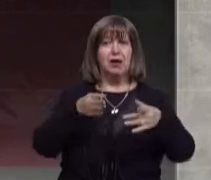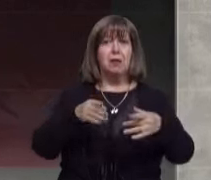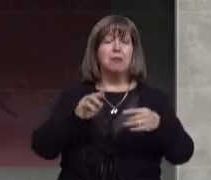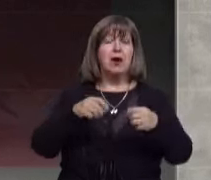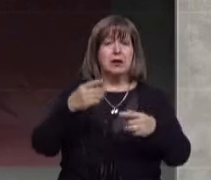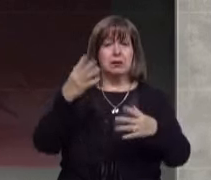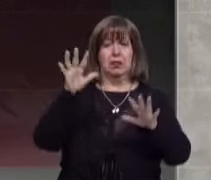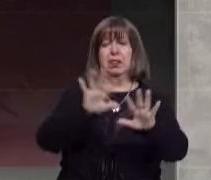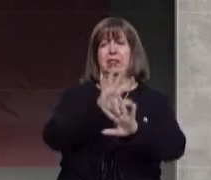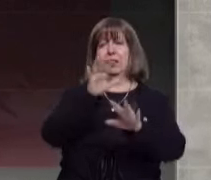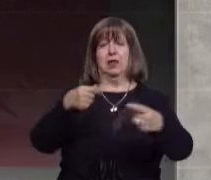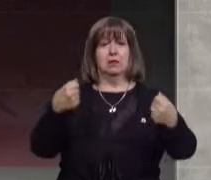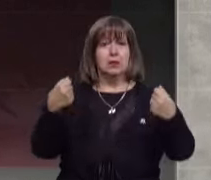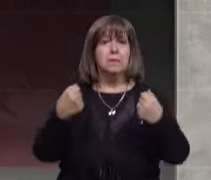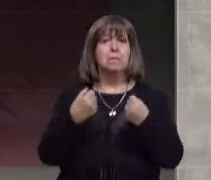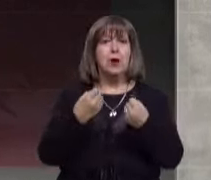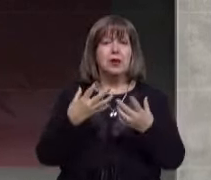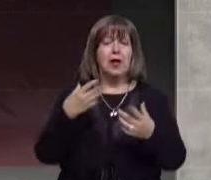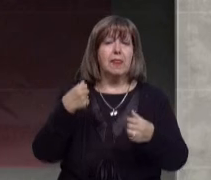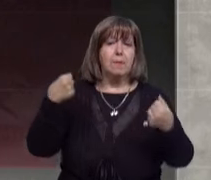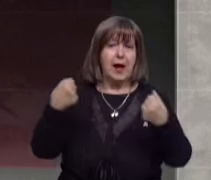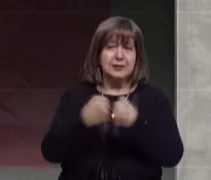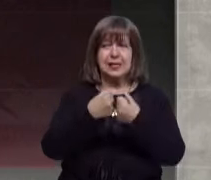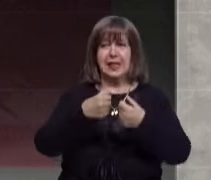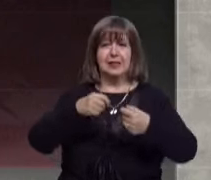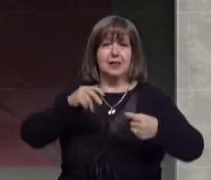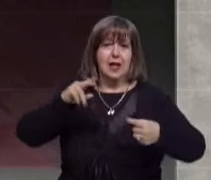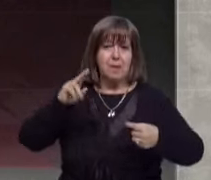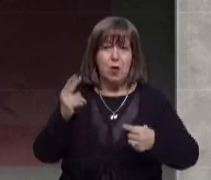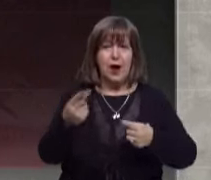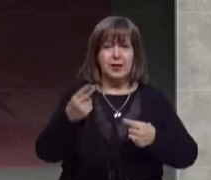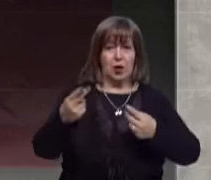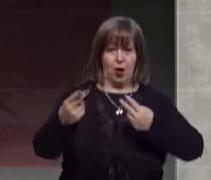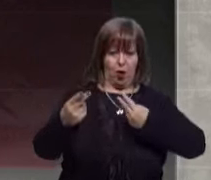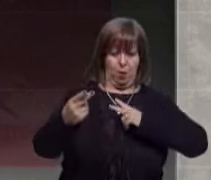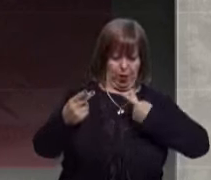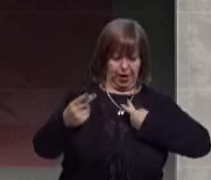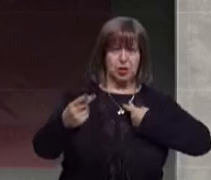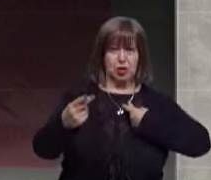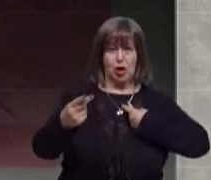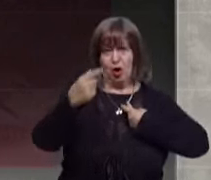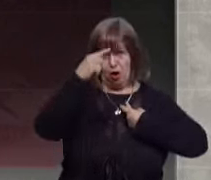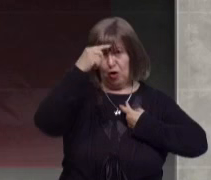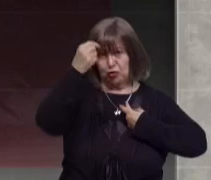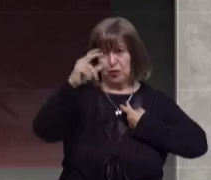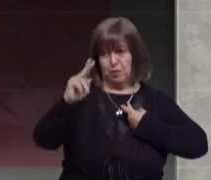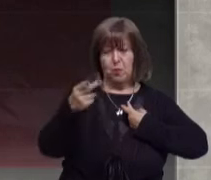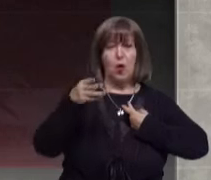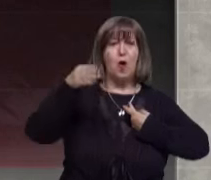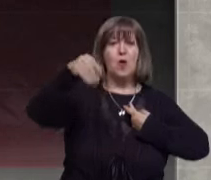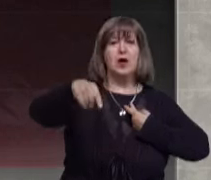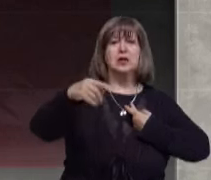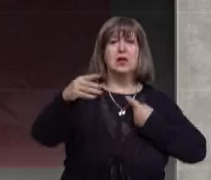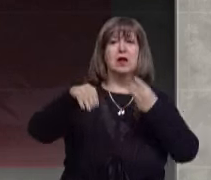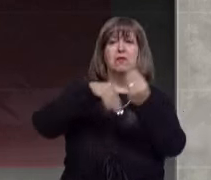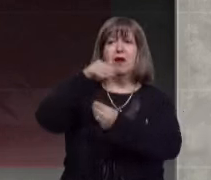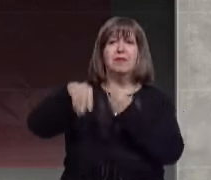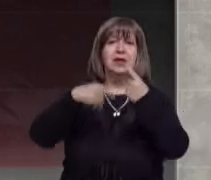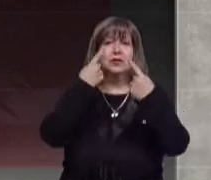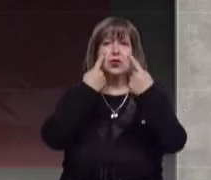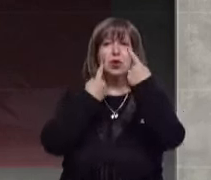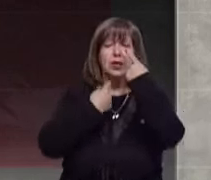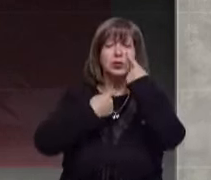víctima, personas que quedan internadas, con el costo que le implica al gobierno de la provincia. Ya lo hablamos también con el ministro de Salud,